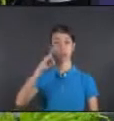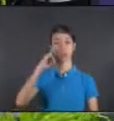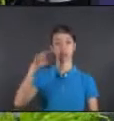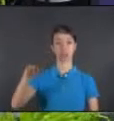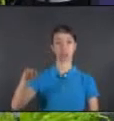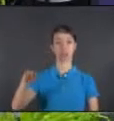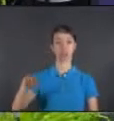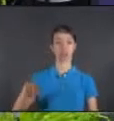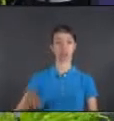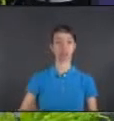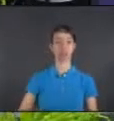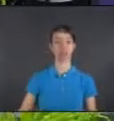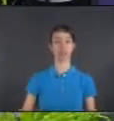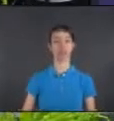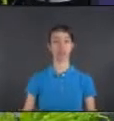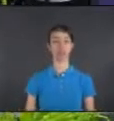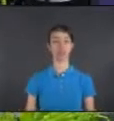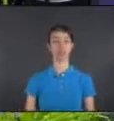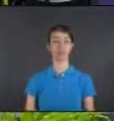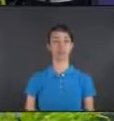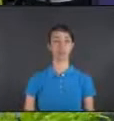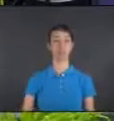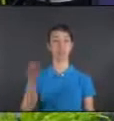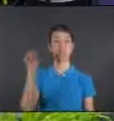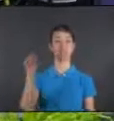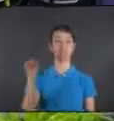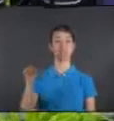Saque su bachillerato por madurez, póngase a estudiar.